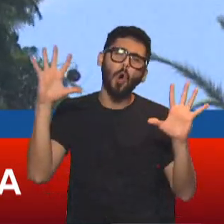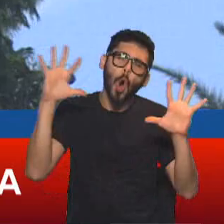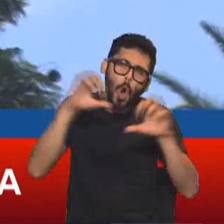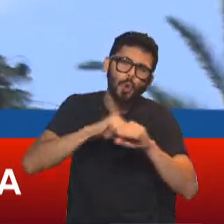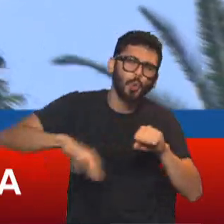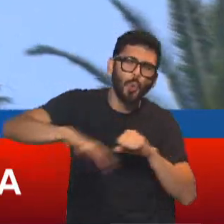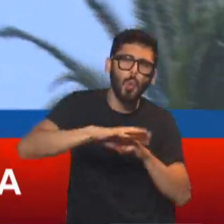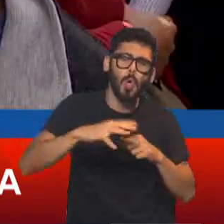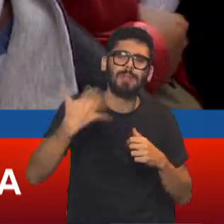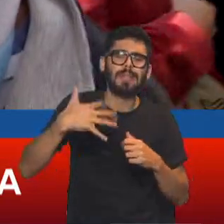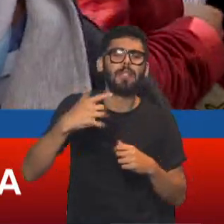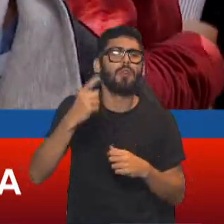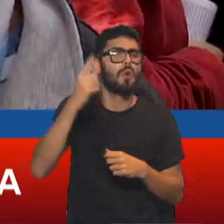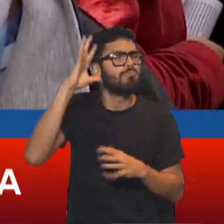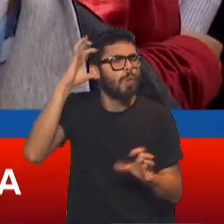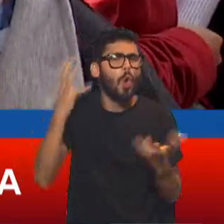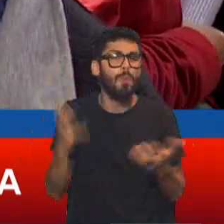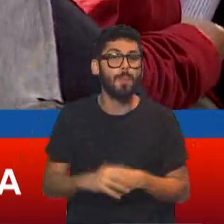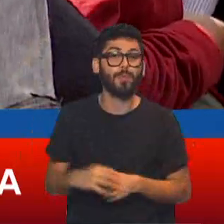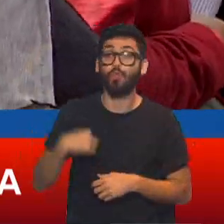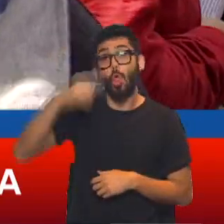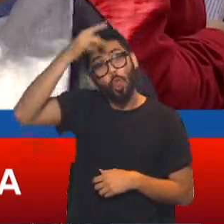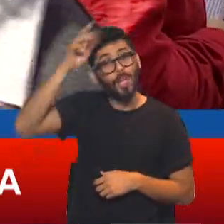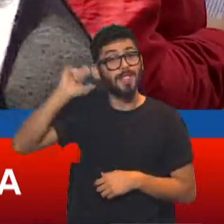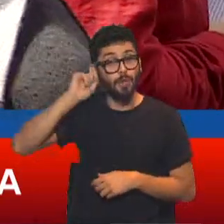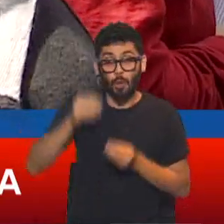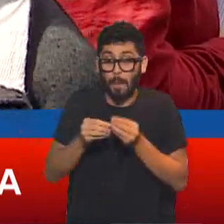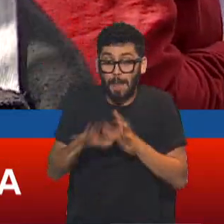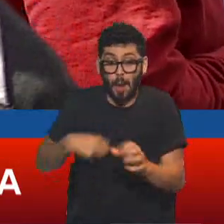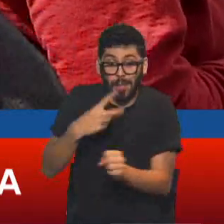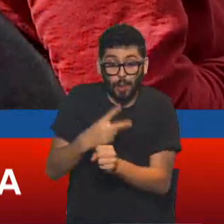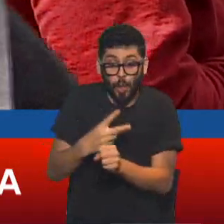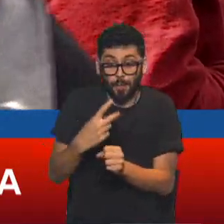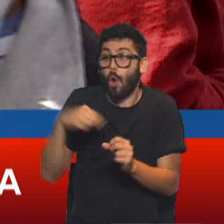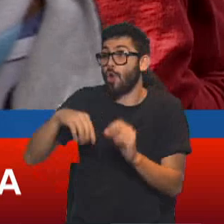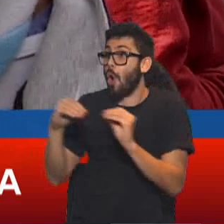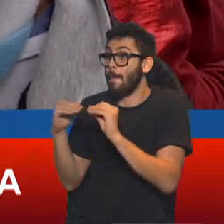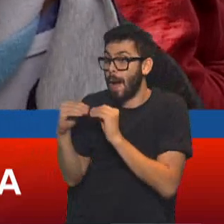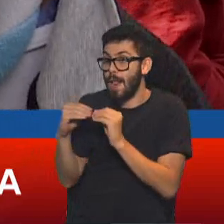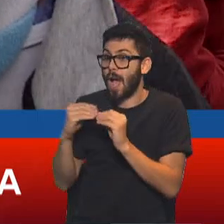yo tenía 12 años, recién empezaba la secundaria, hoy lo recordaba con mis compañeras.